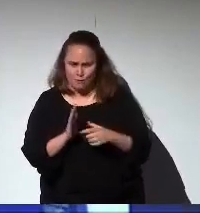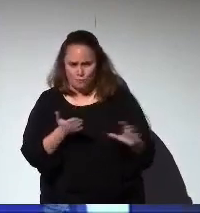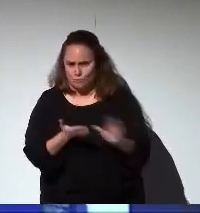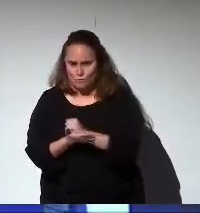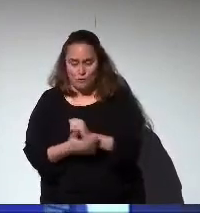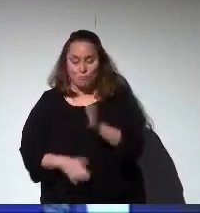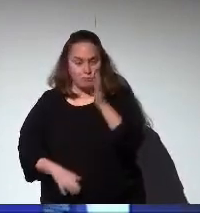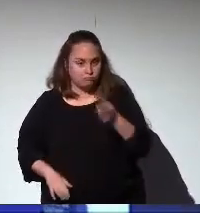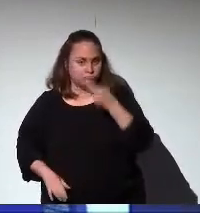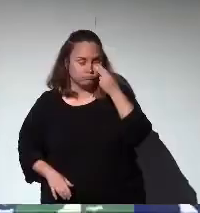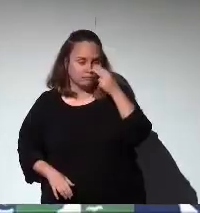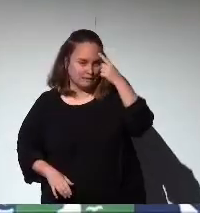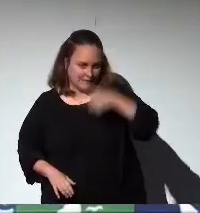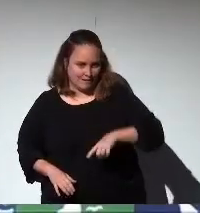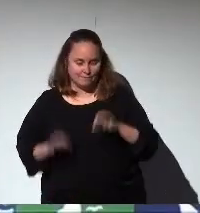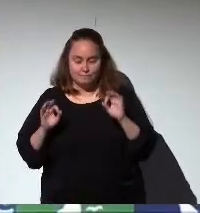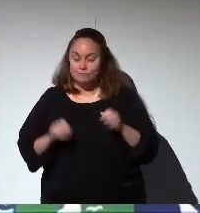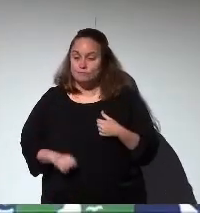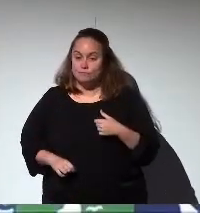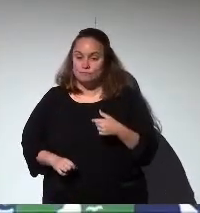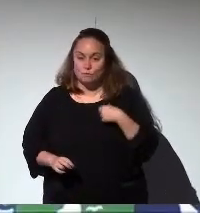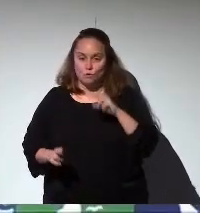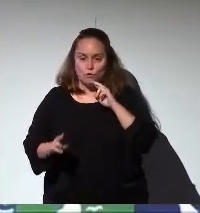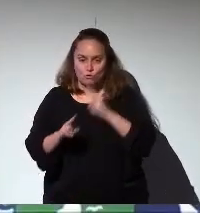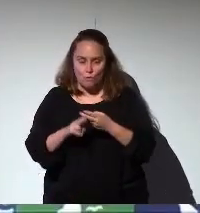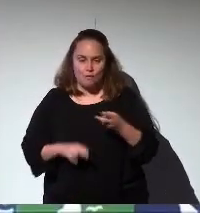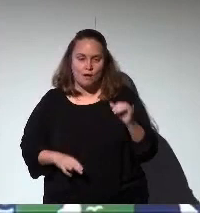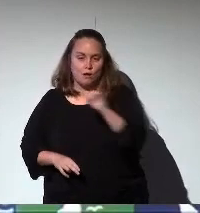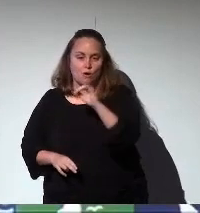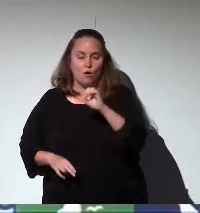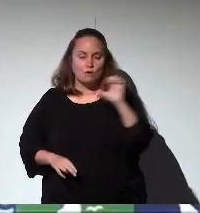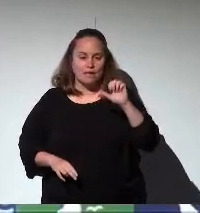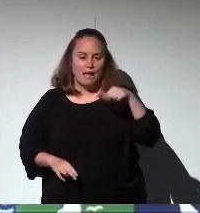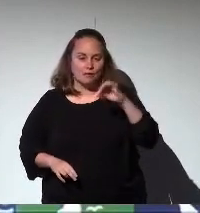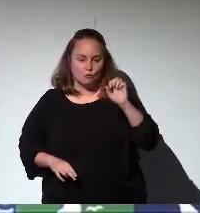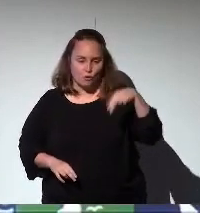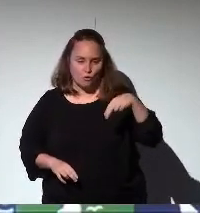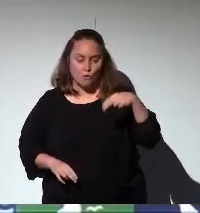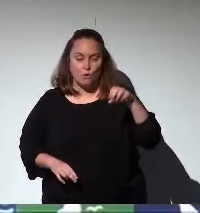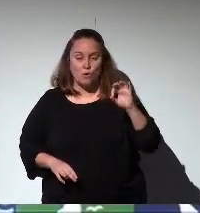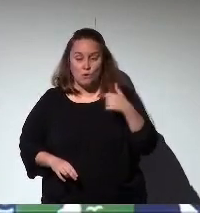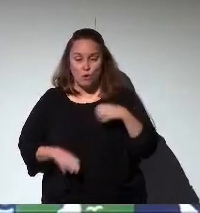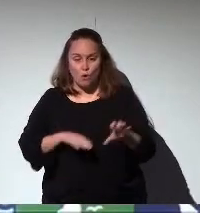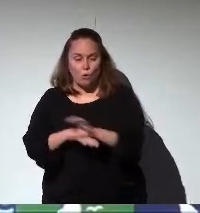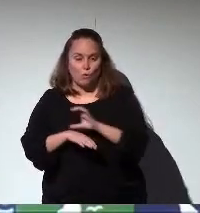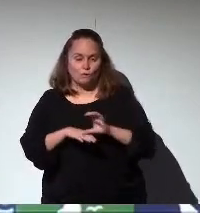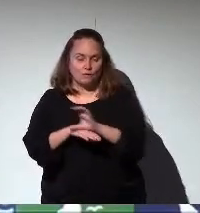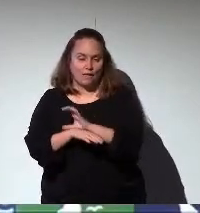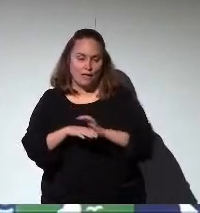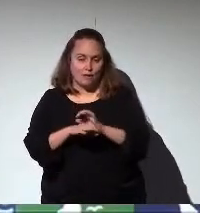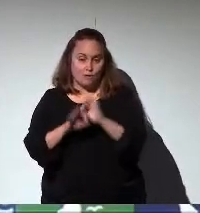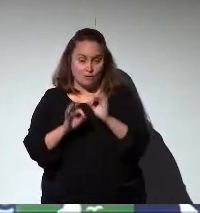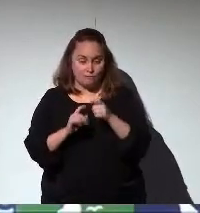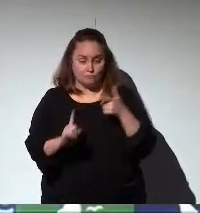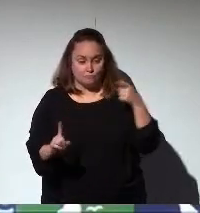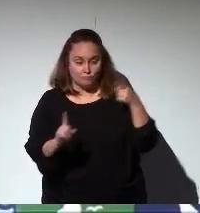es interesante. Bueno, mi nombre es José Antonio Balbuena y soy el consejero de Transición Ecológica, Lucha contra el Cambio Climático y